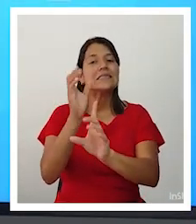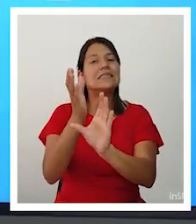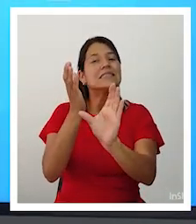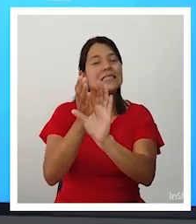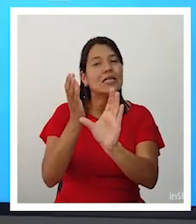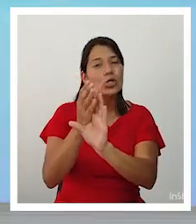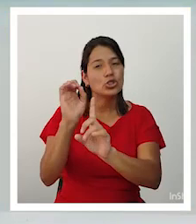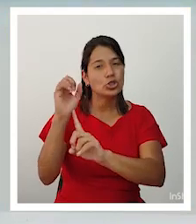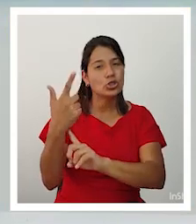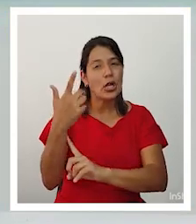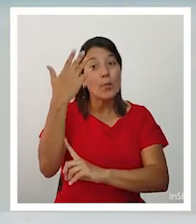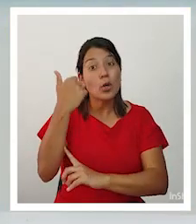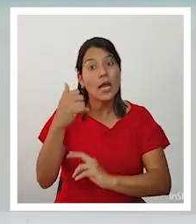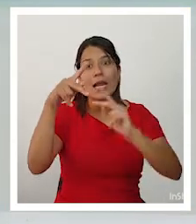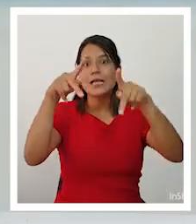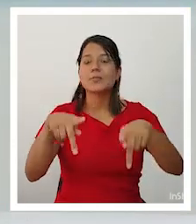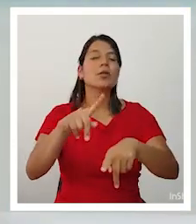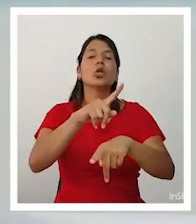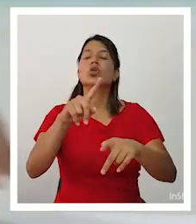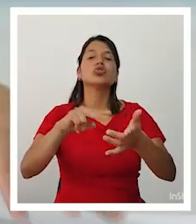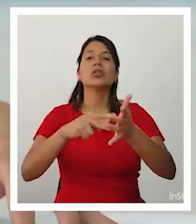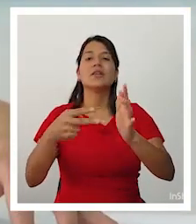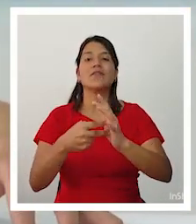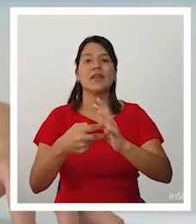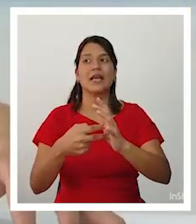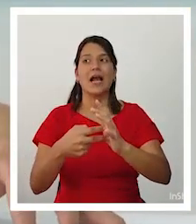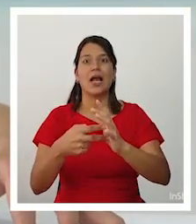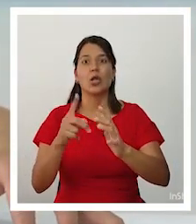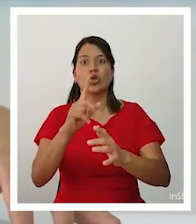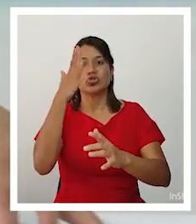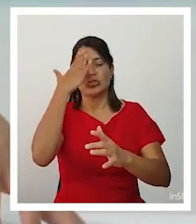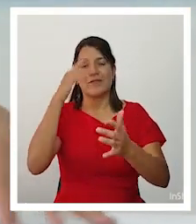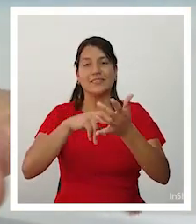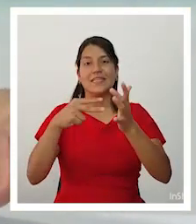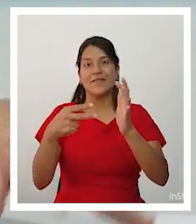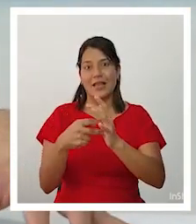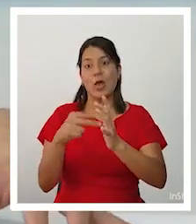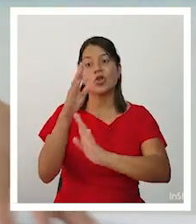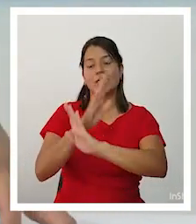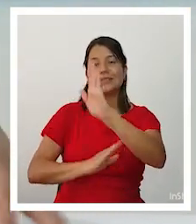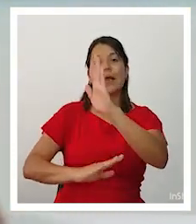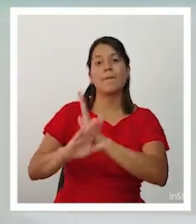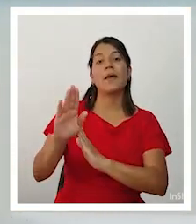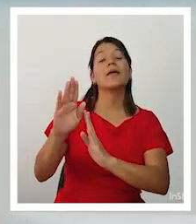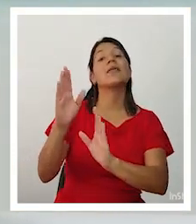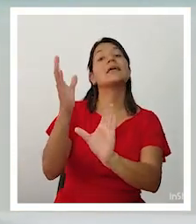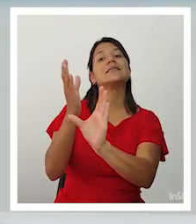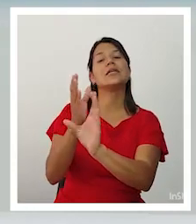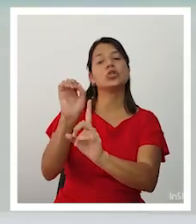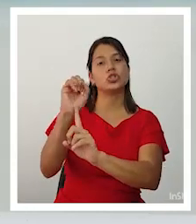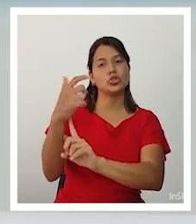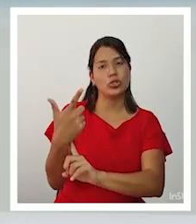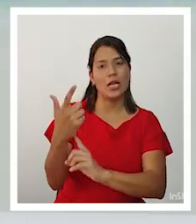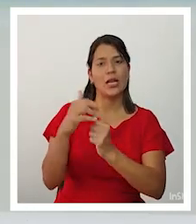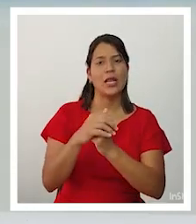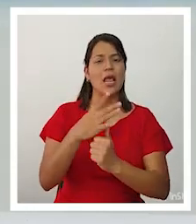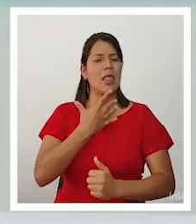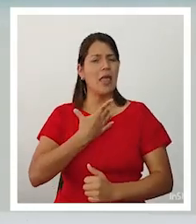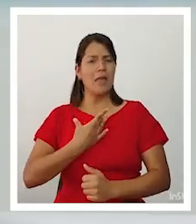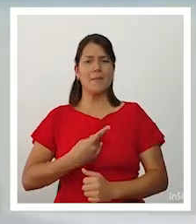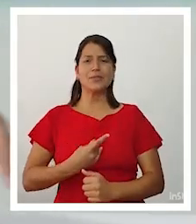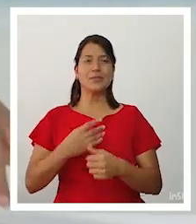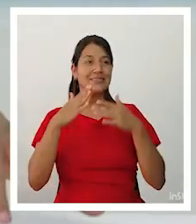que significa una discapacidad psicosocial. Yo siempre lo digo, la depresión se esconde detrás de una